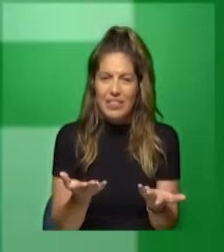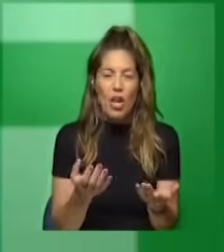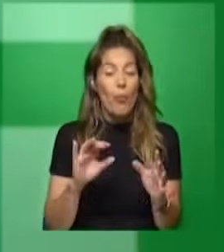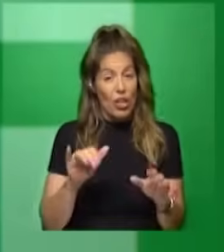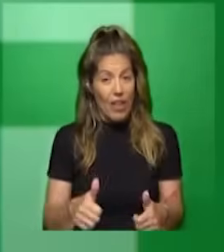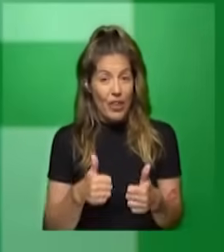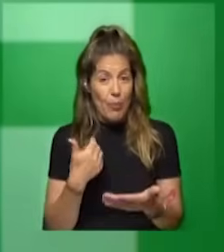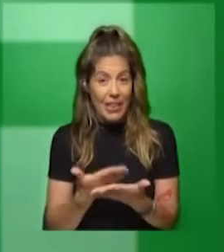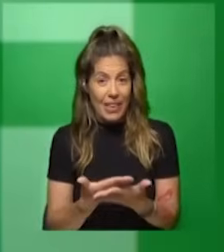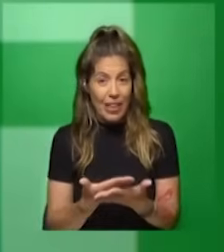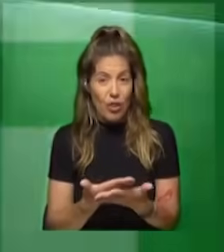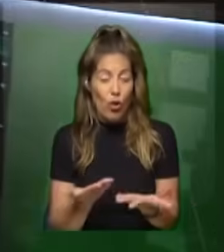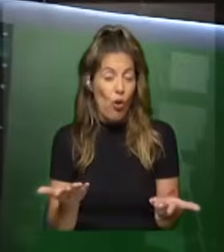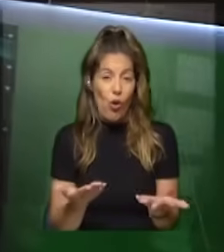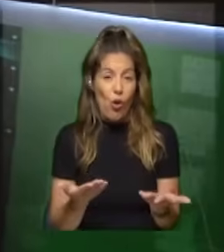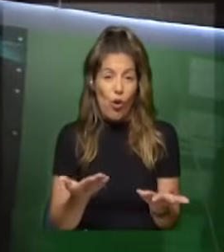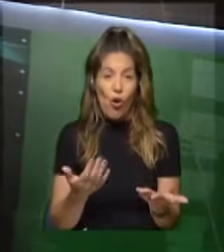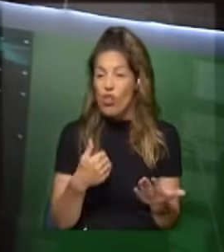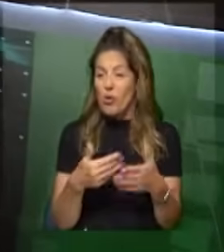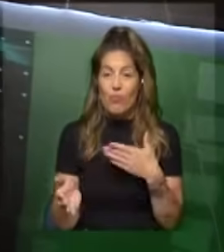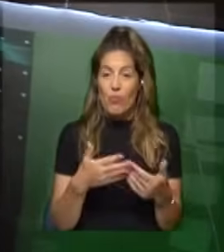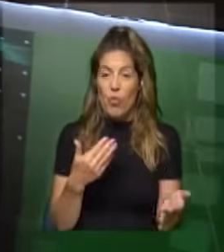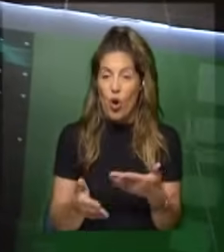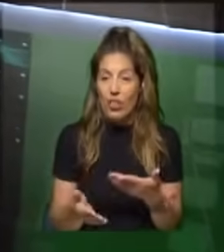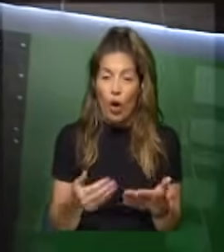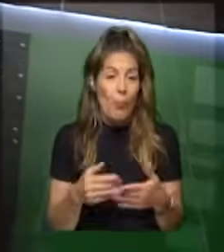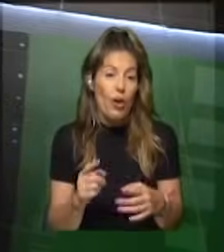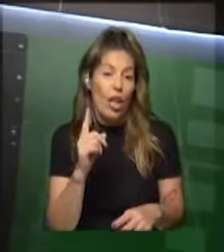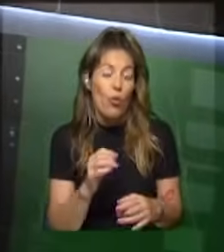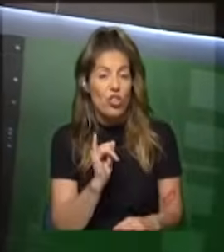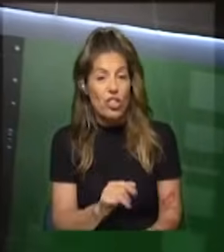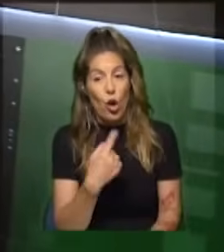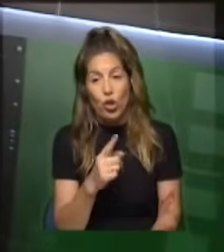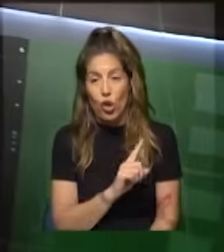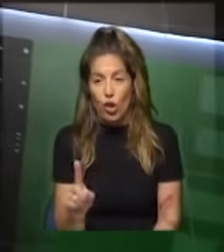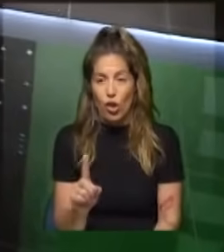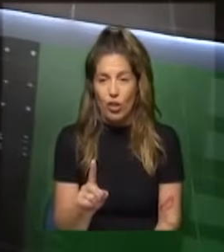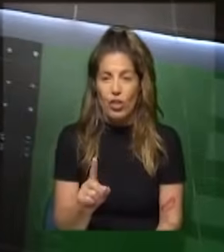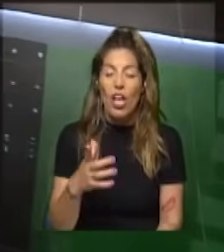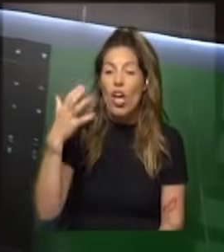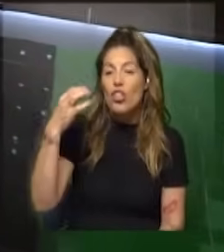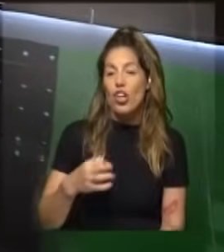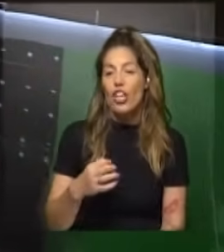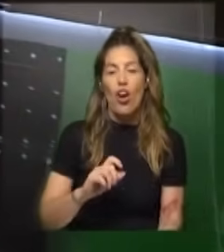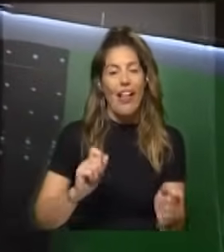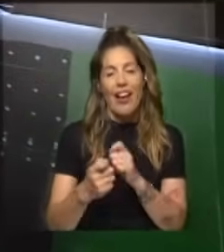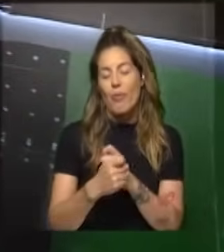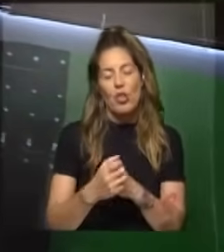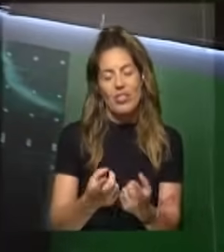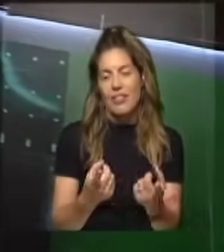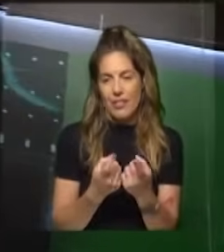planteado. O vamos como rumbo al despeñadero y no nos importa. ¿O le importa a algunos sí, a otros Mira, no? Yo creo que el cambio es